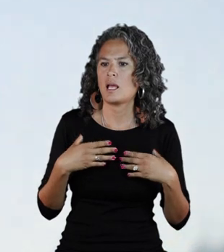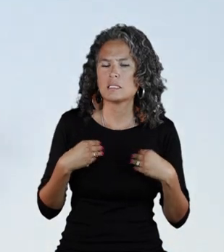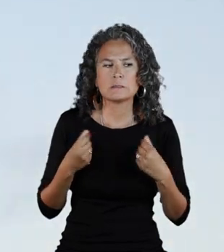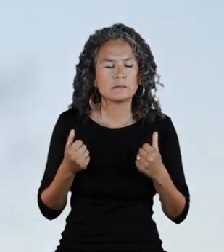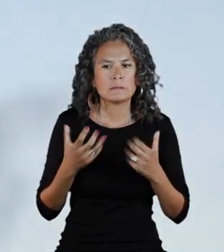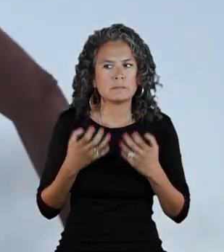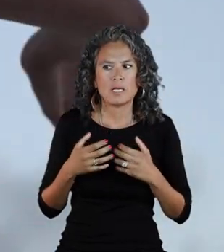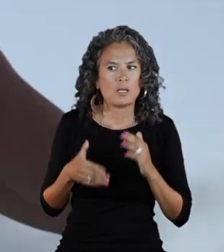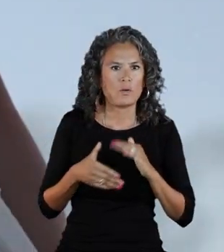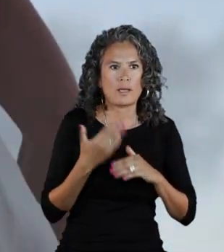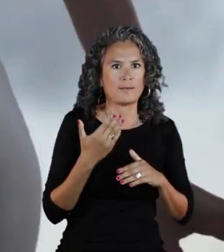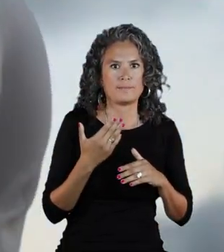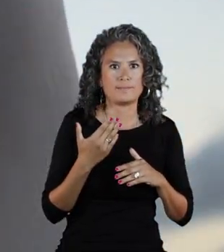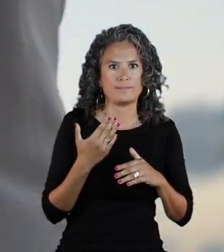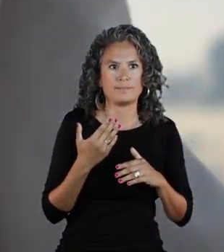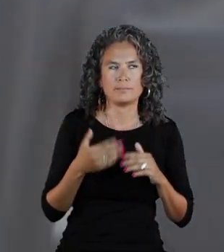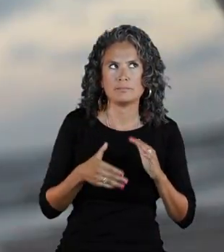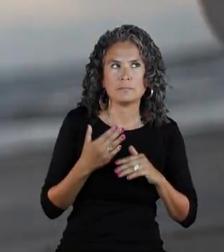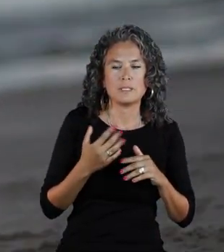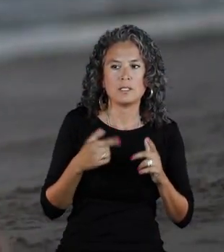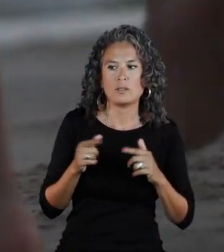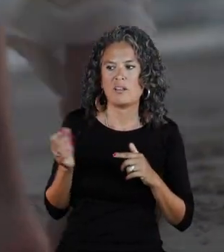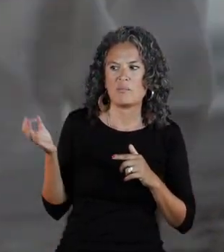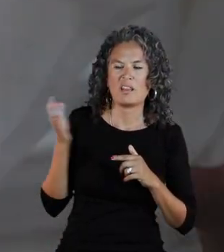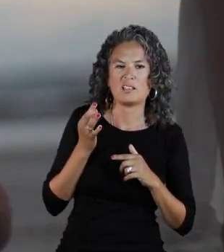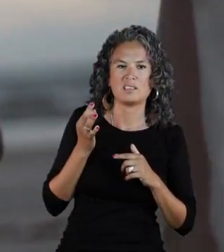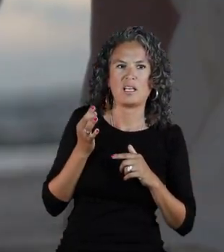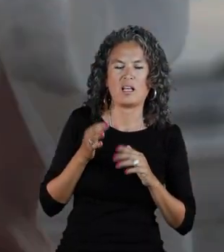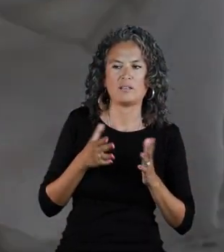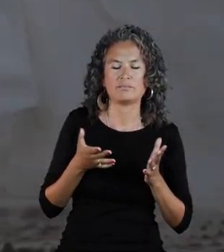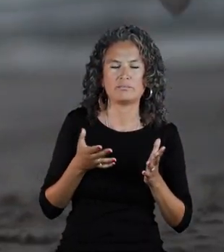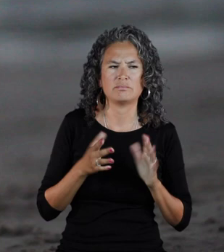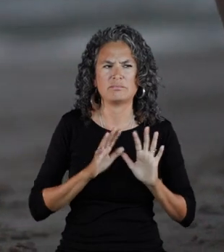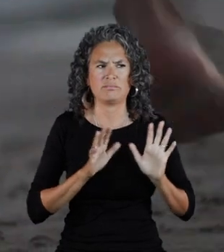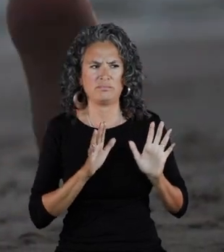empecé a sentir que me quería ir y empezó a decirme, nah,